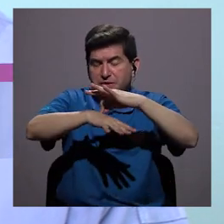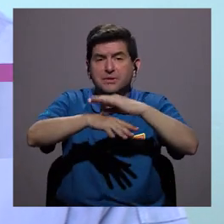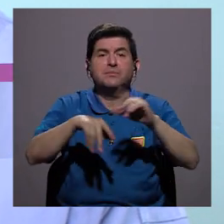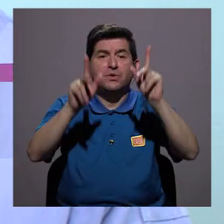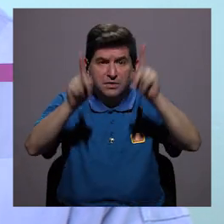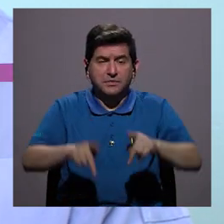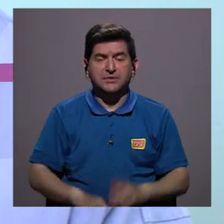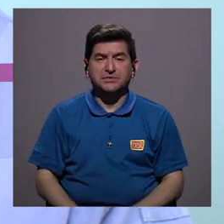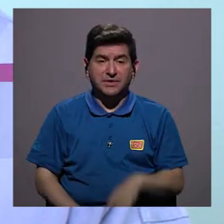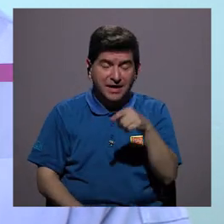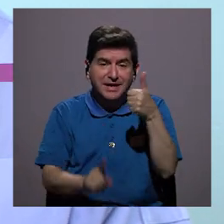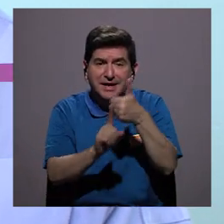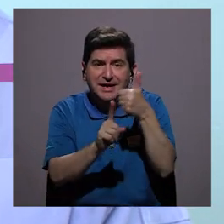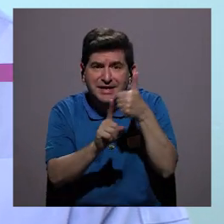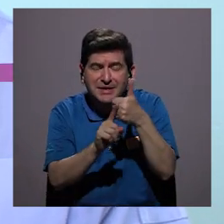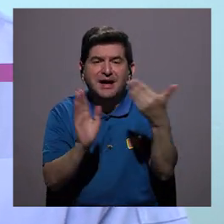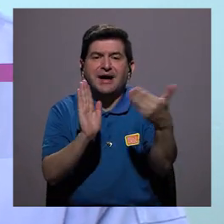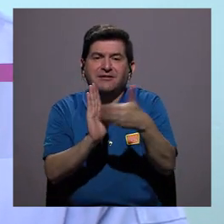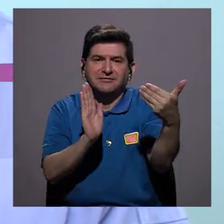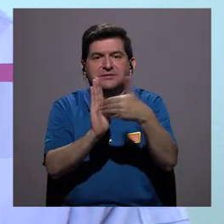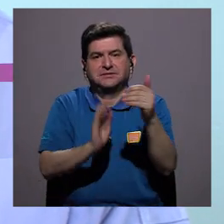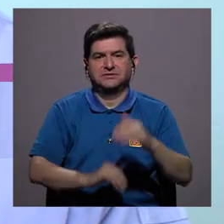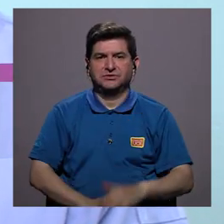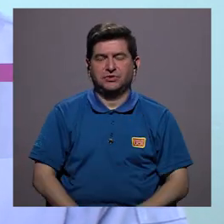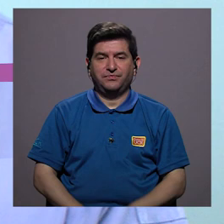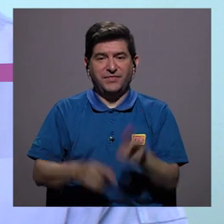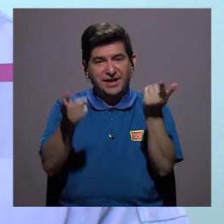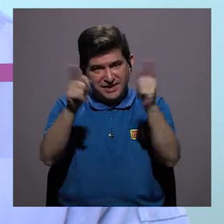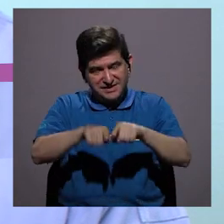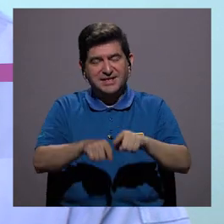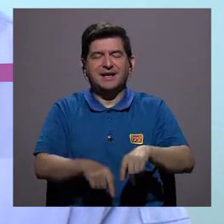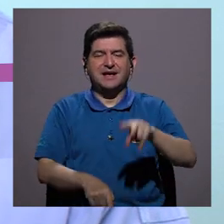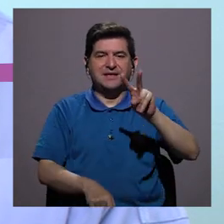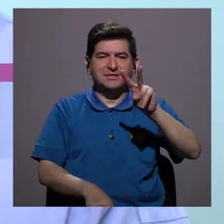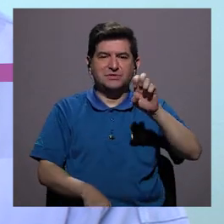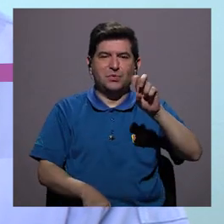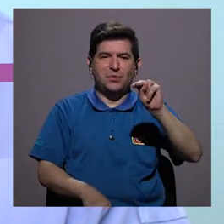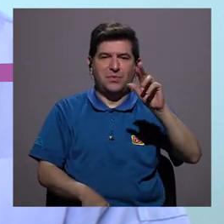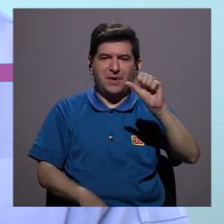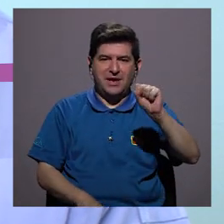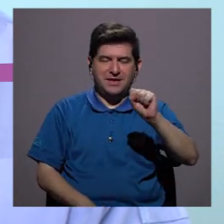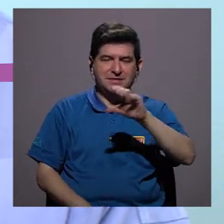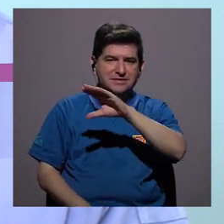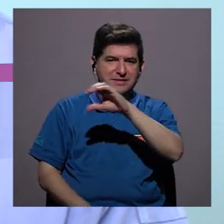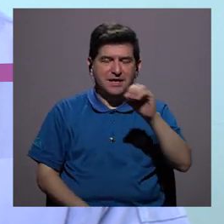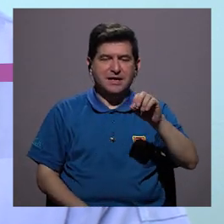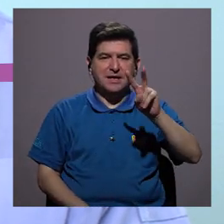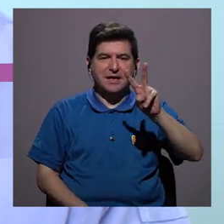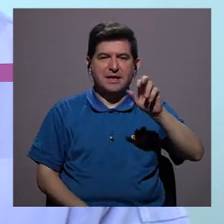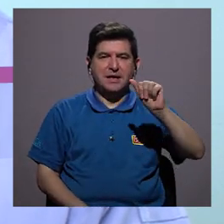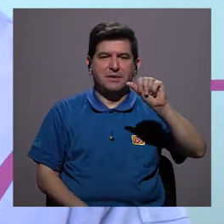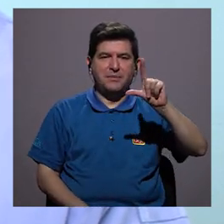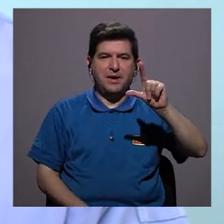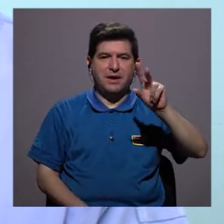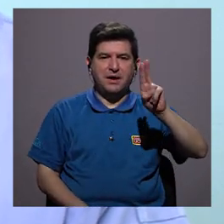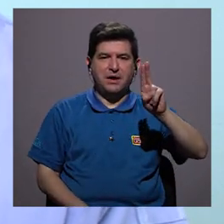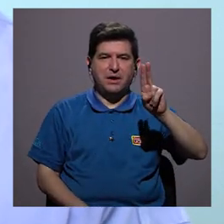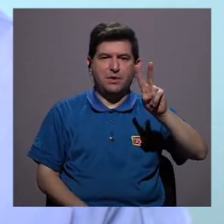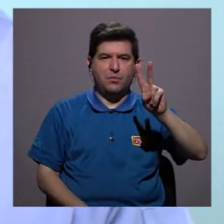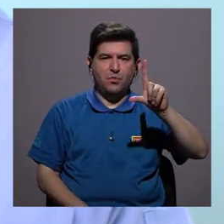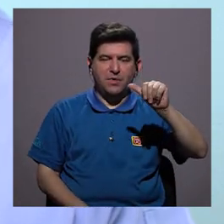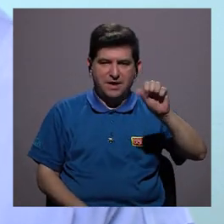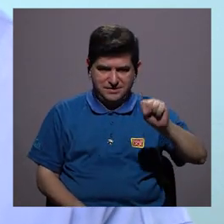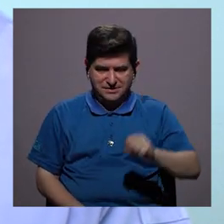de la persona. Entonces son los mismos tejidos de la persona los que se van a ver afectados. En este caso las venas y sus válvulas y empiezan a dañarse y